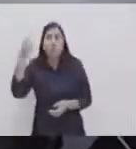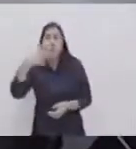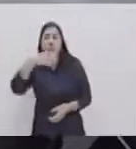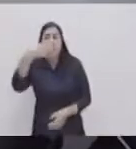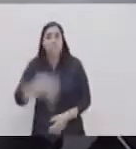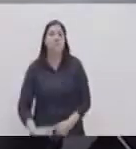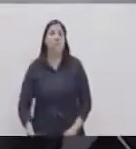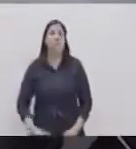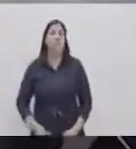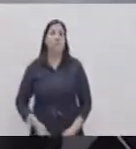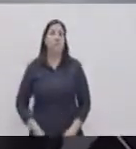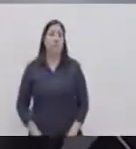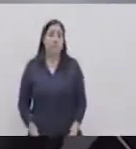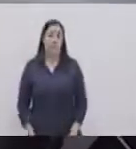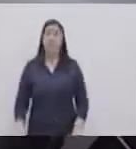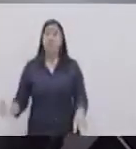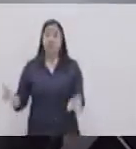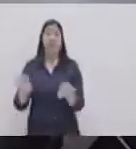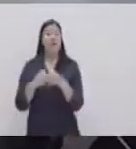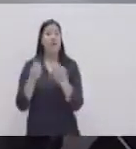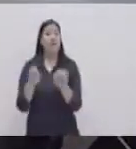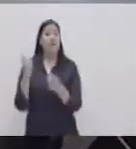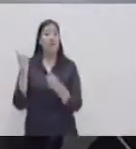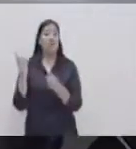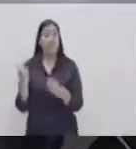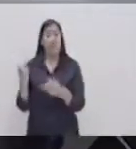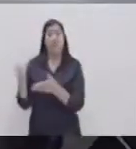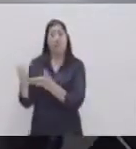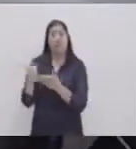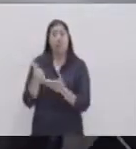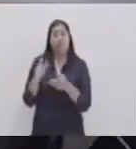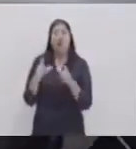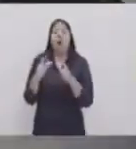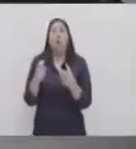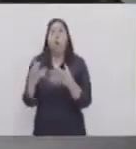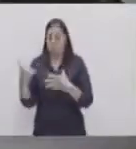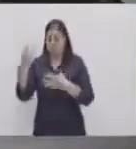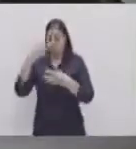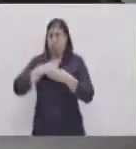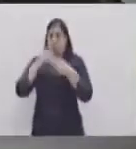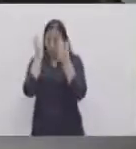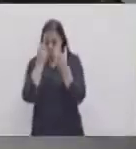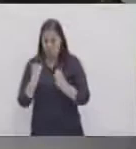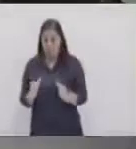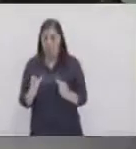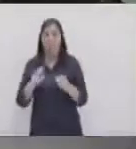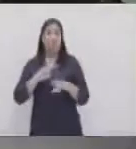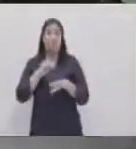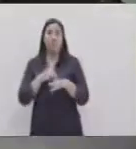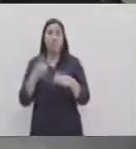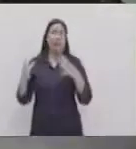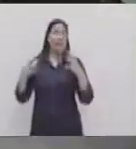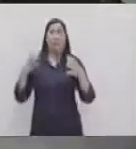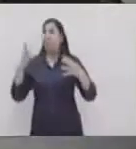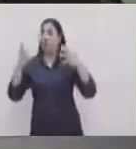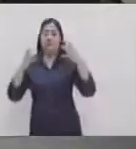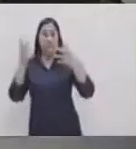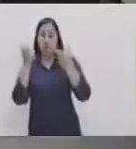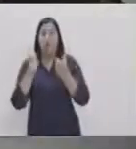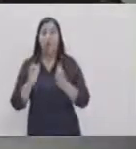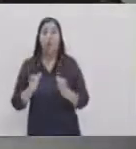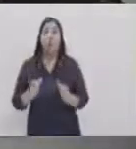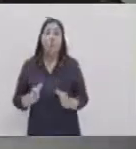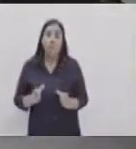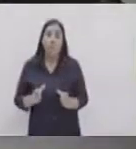donde esto le ayuda a estabilizarse todo lo que es el organismo. Entonces por esa razón es que el joven